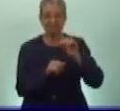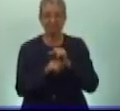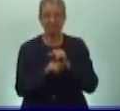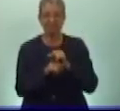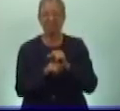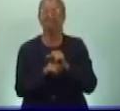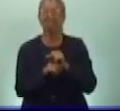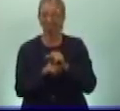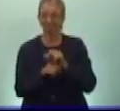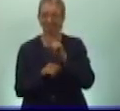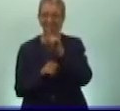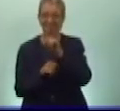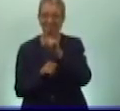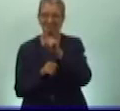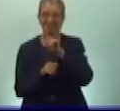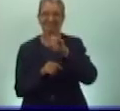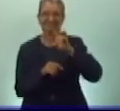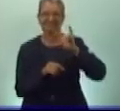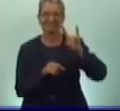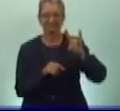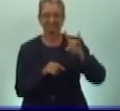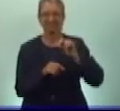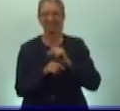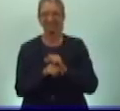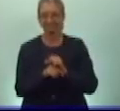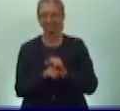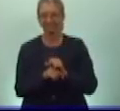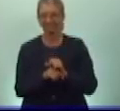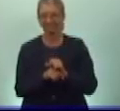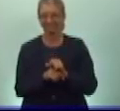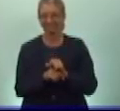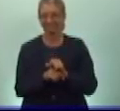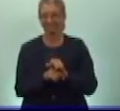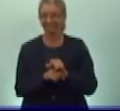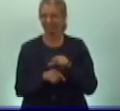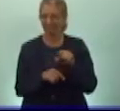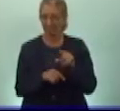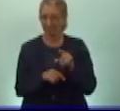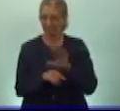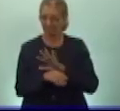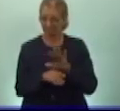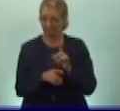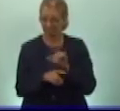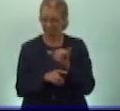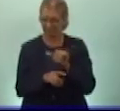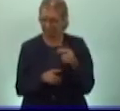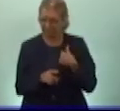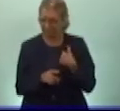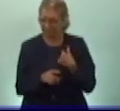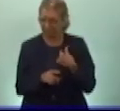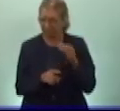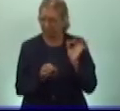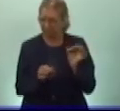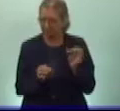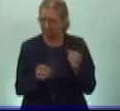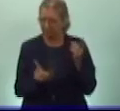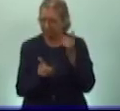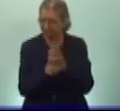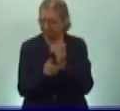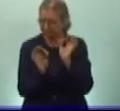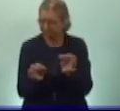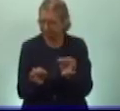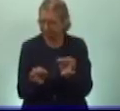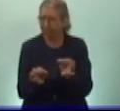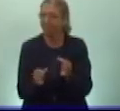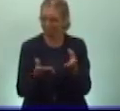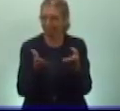17, y el propio 19. Espero que hayan tenido éxito también en la realización